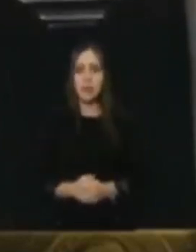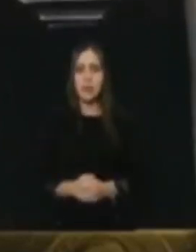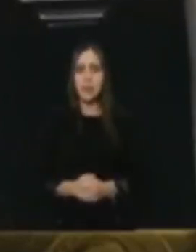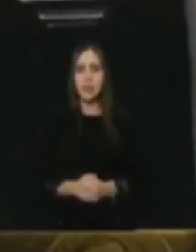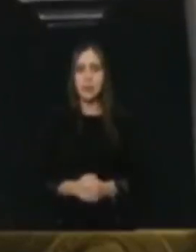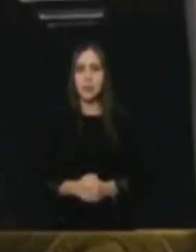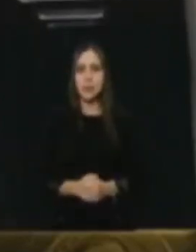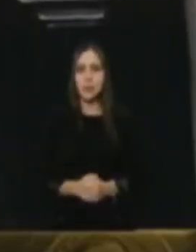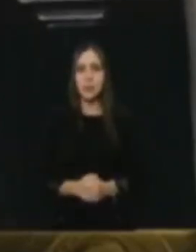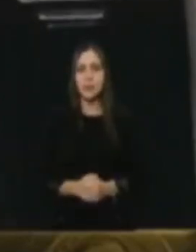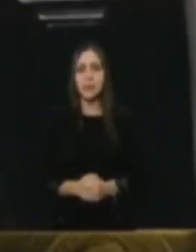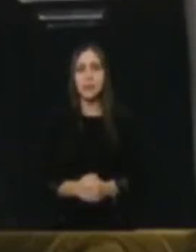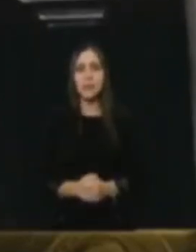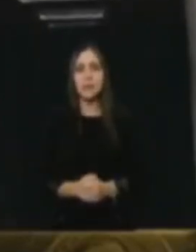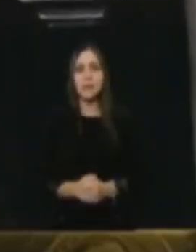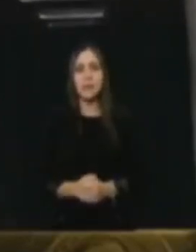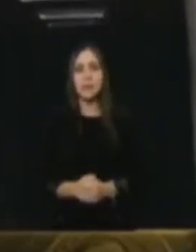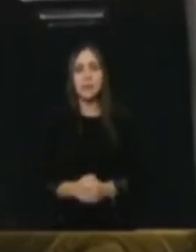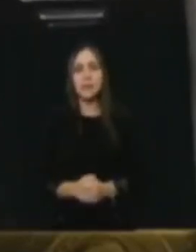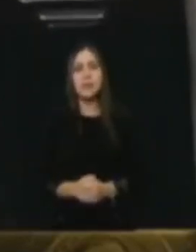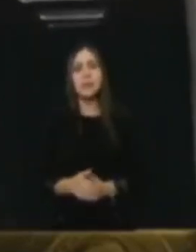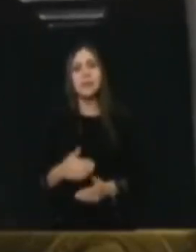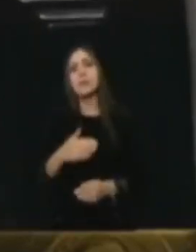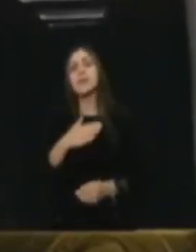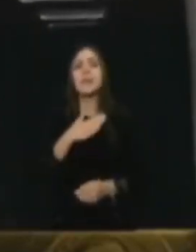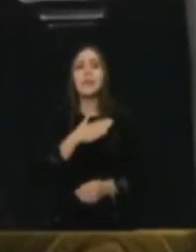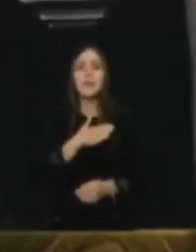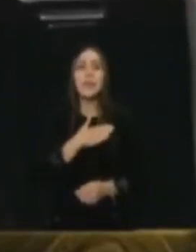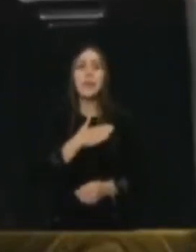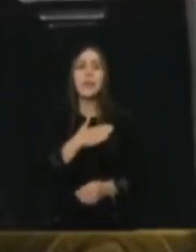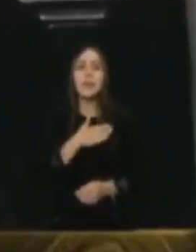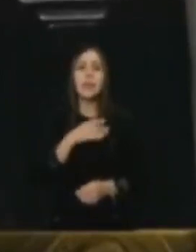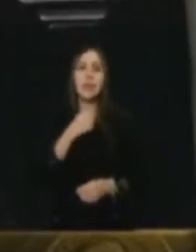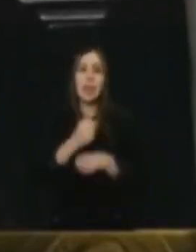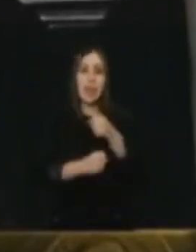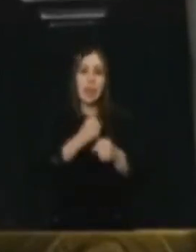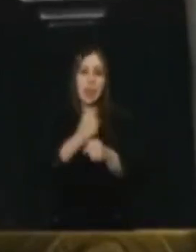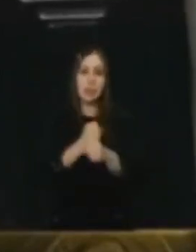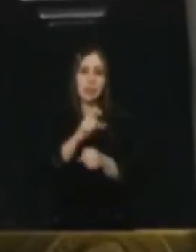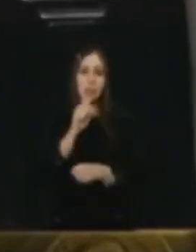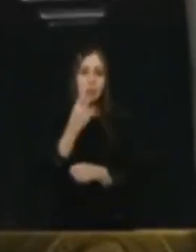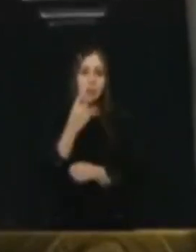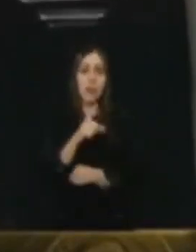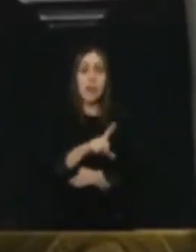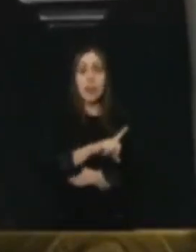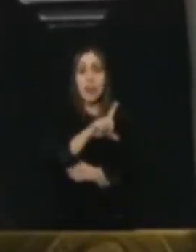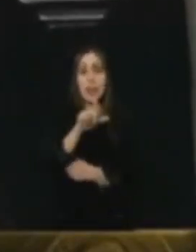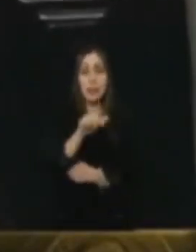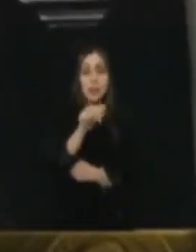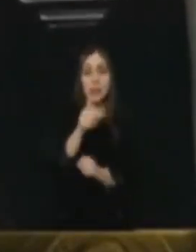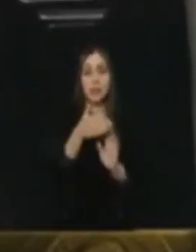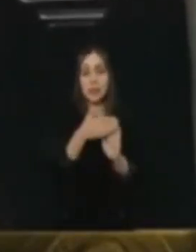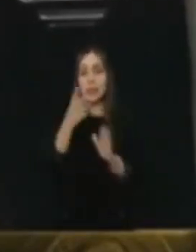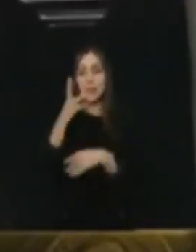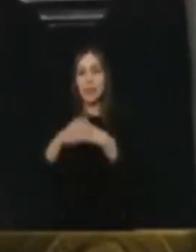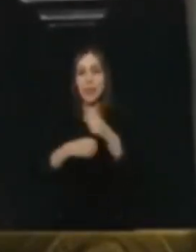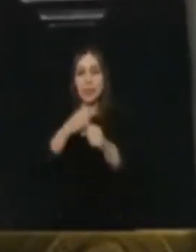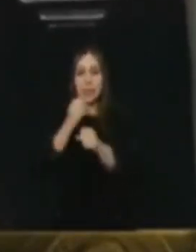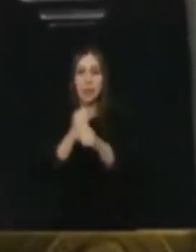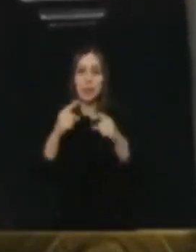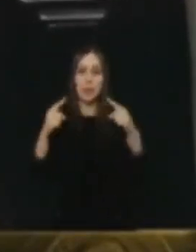A los 21, después de 3 años en un convento del Sagrado Corazón,